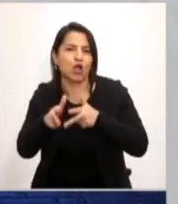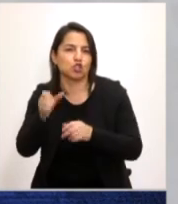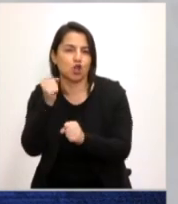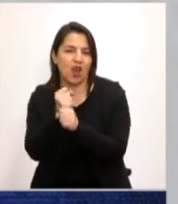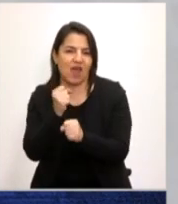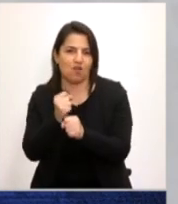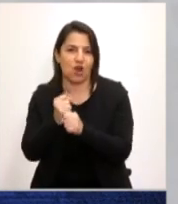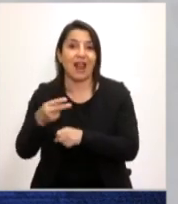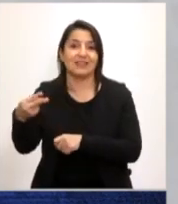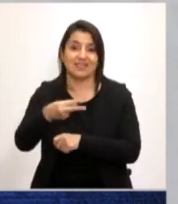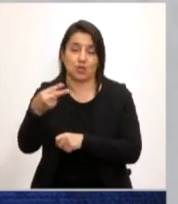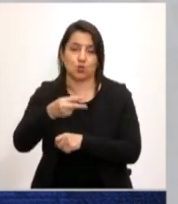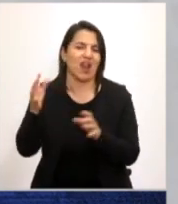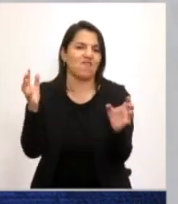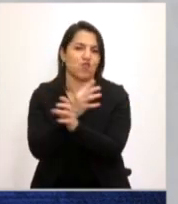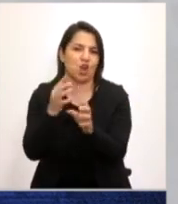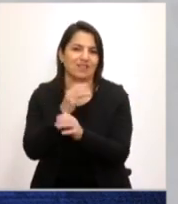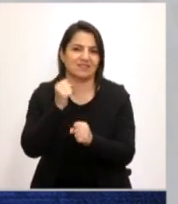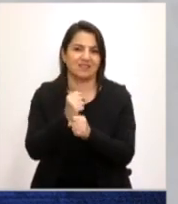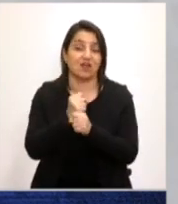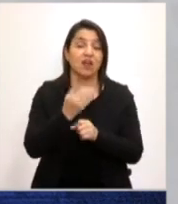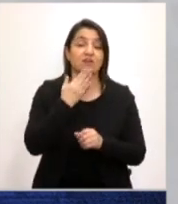trabajo. Y la tan esperada Ley